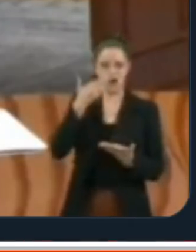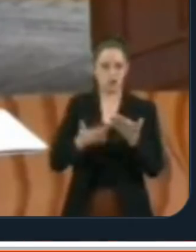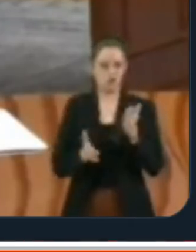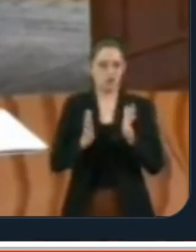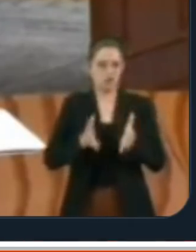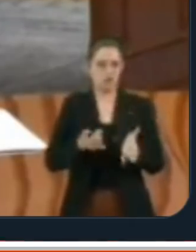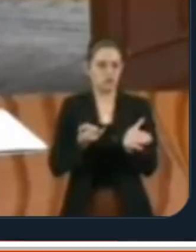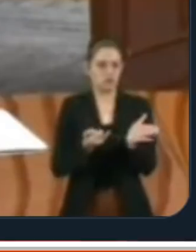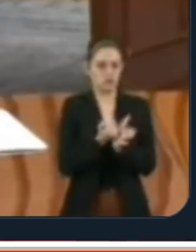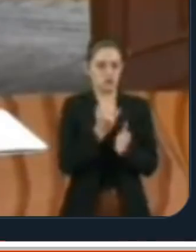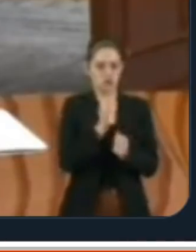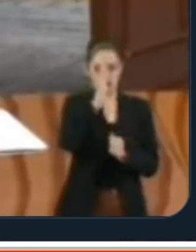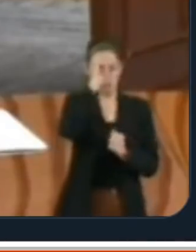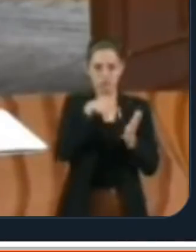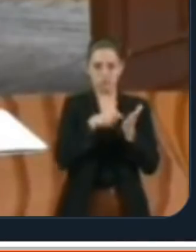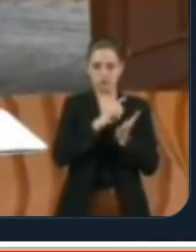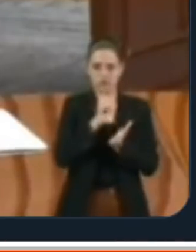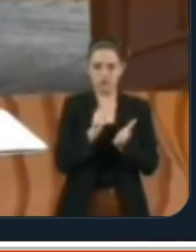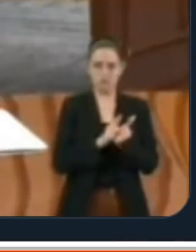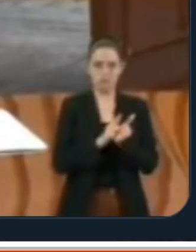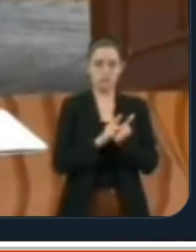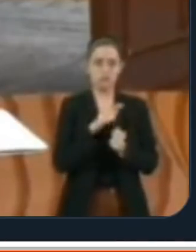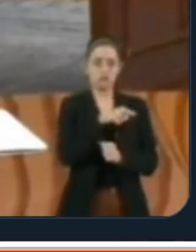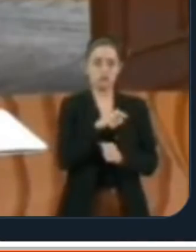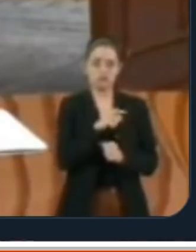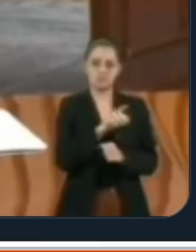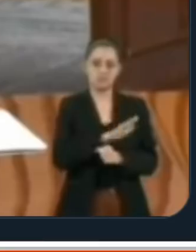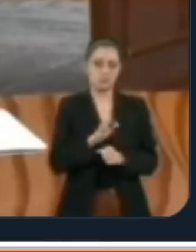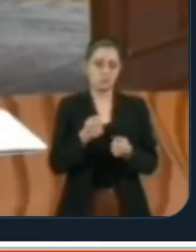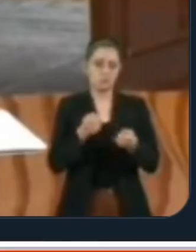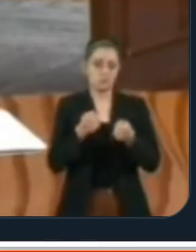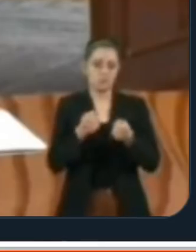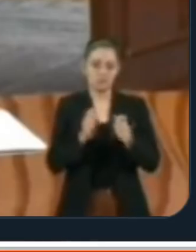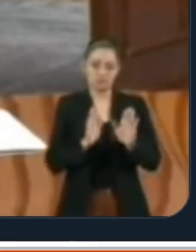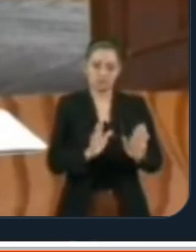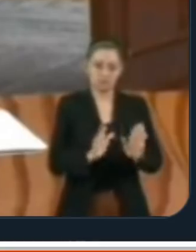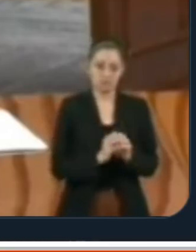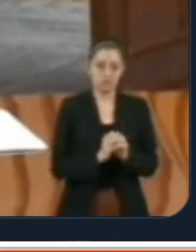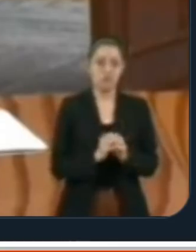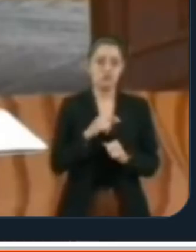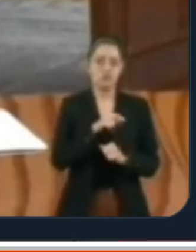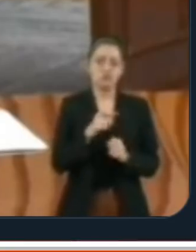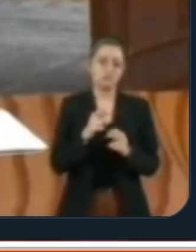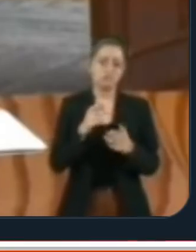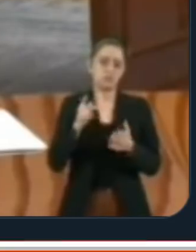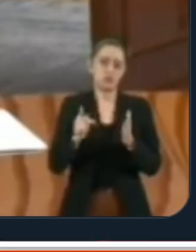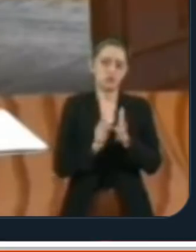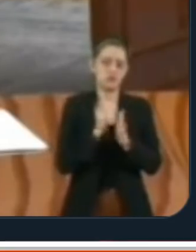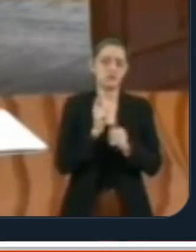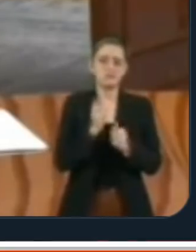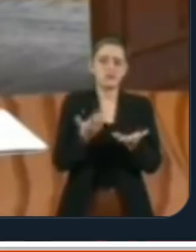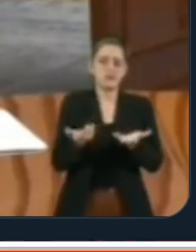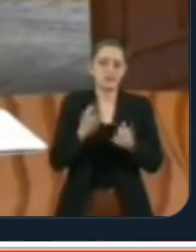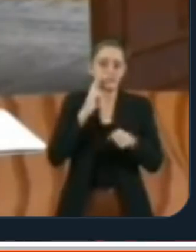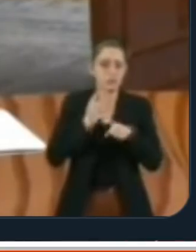y legítimo que los contiene y los devuelve a su dimensión original de